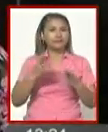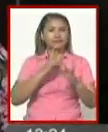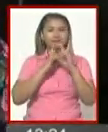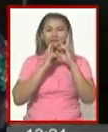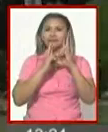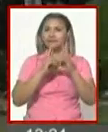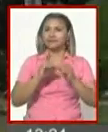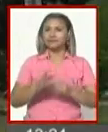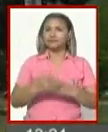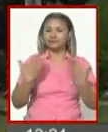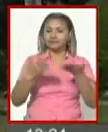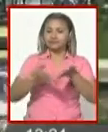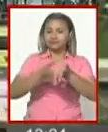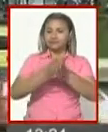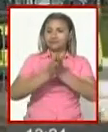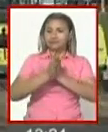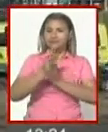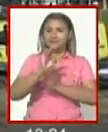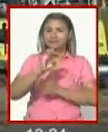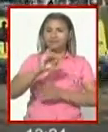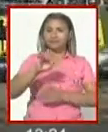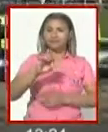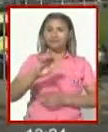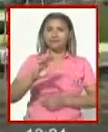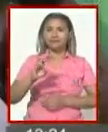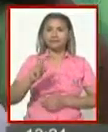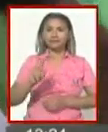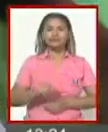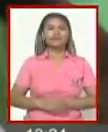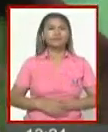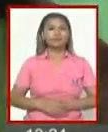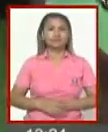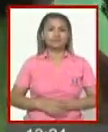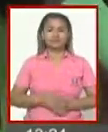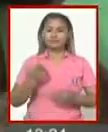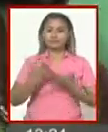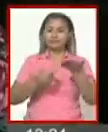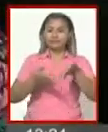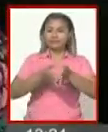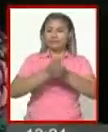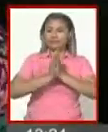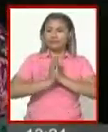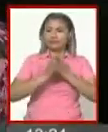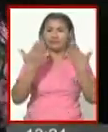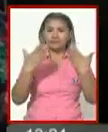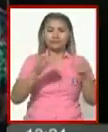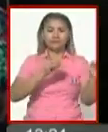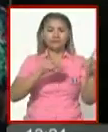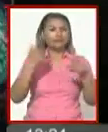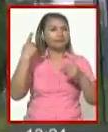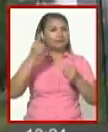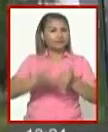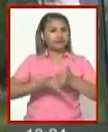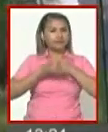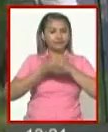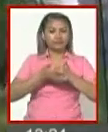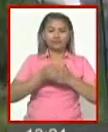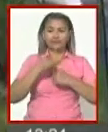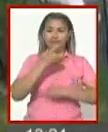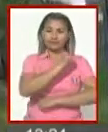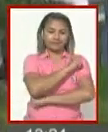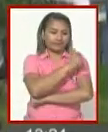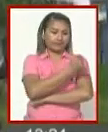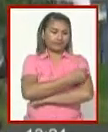una respuesta que hemos solicitado al Ejecutivo. De acuerdo a lo que se solicite, nosotros vamos a estar prestos a colaborar. Según